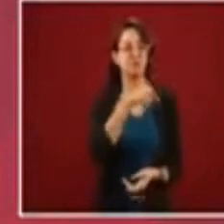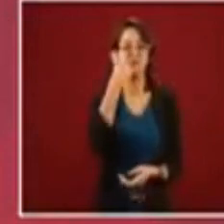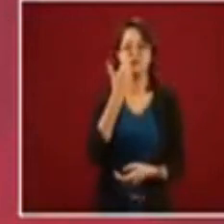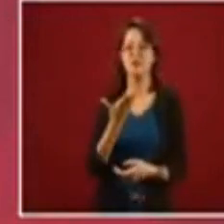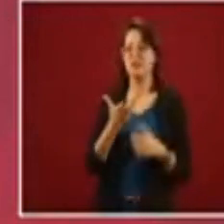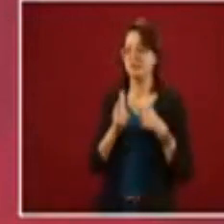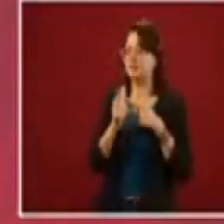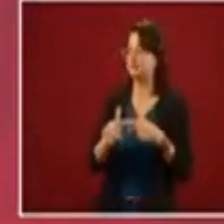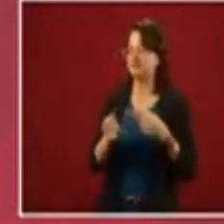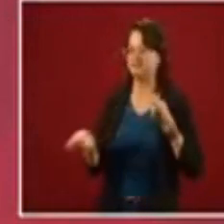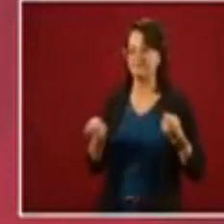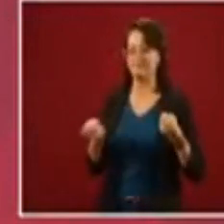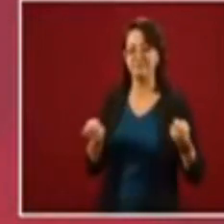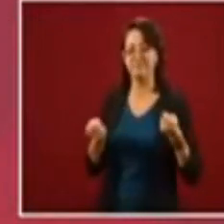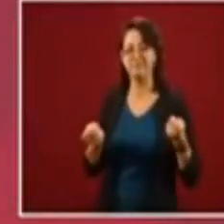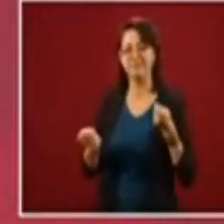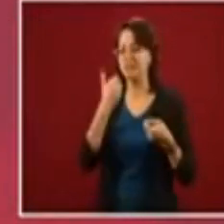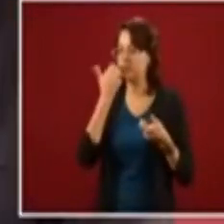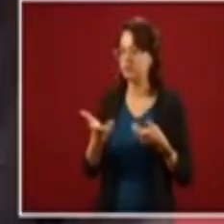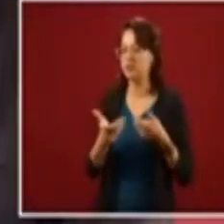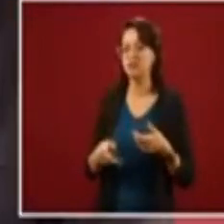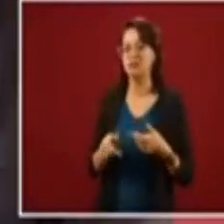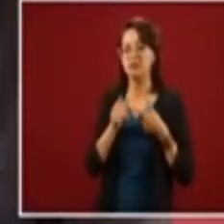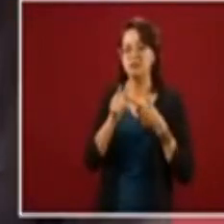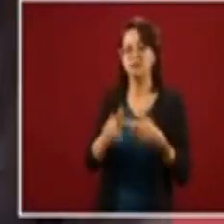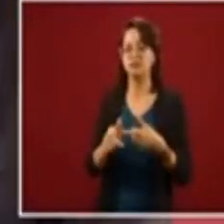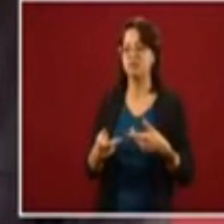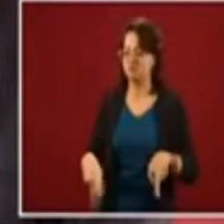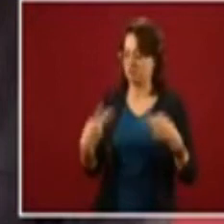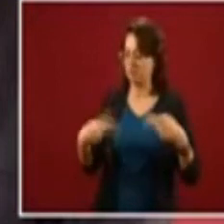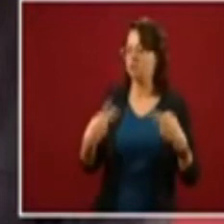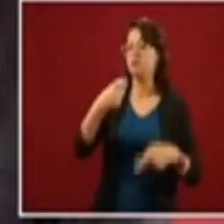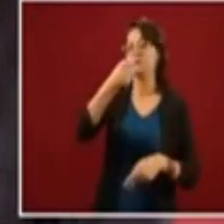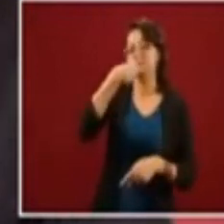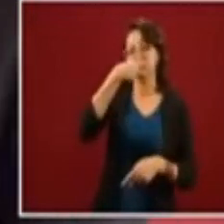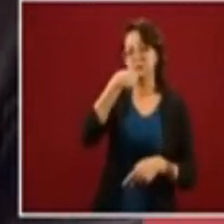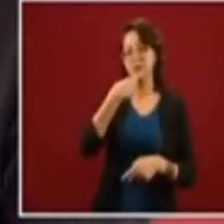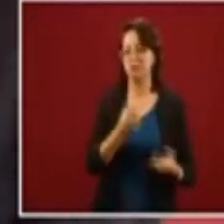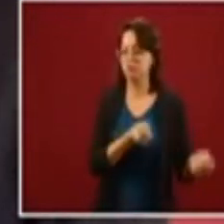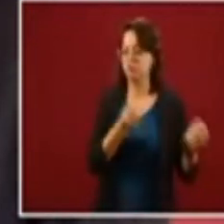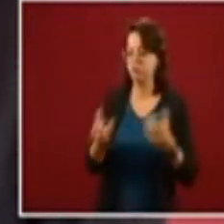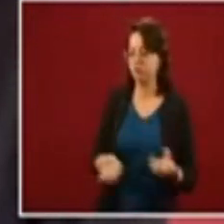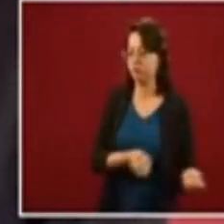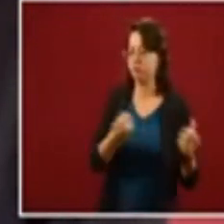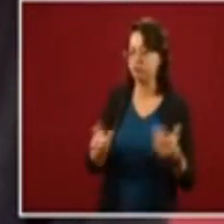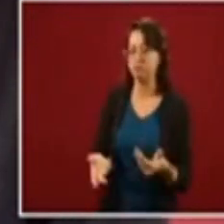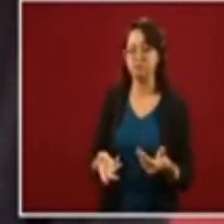el control de el abad osh de este tipo de medicamentos